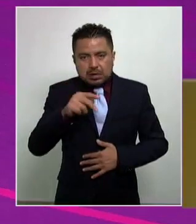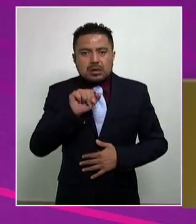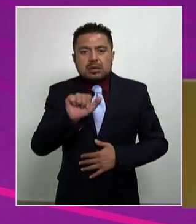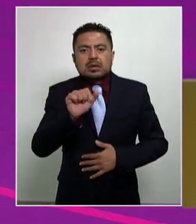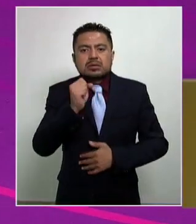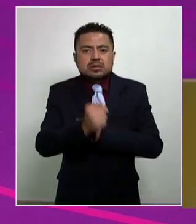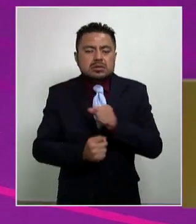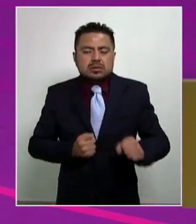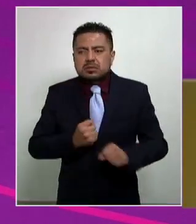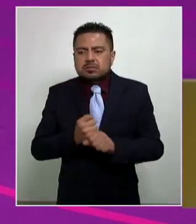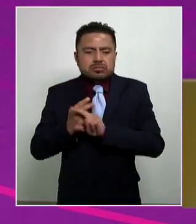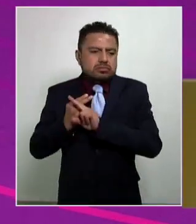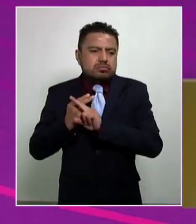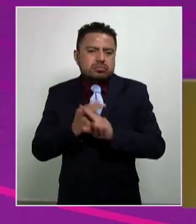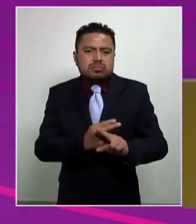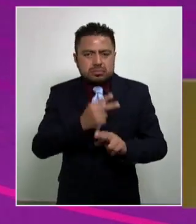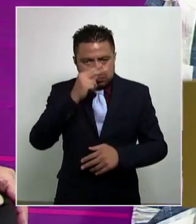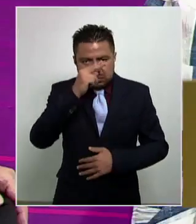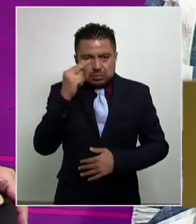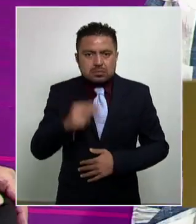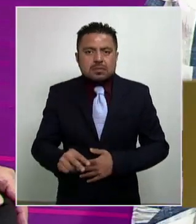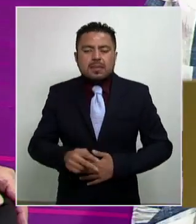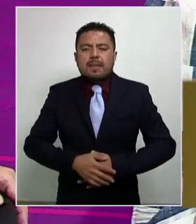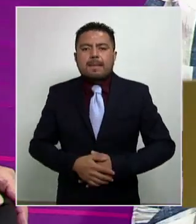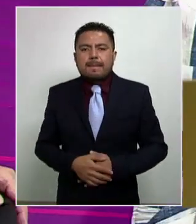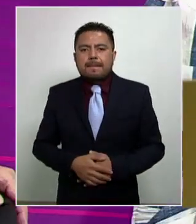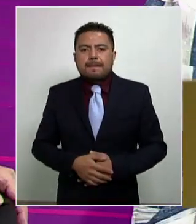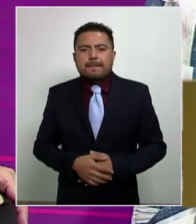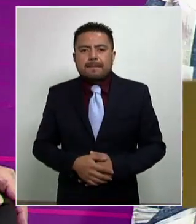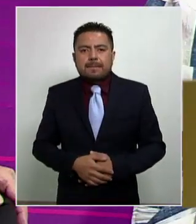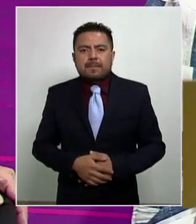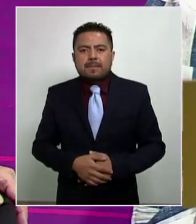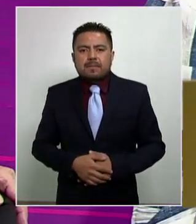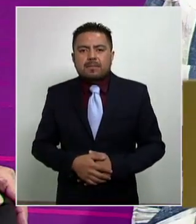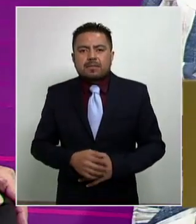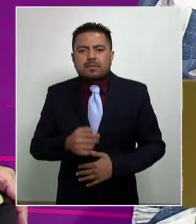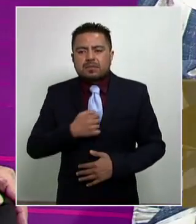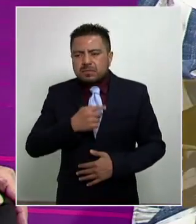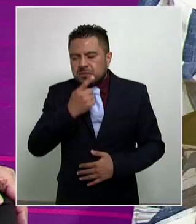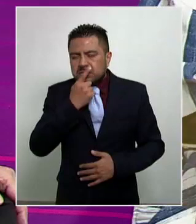16 años aquí. Y pues, ¿qué decir?